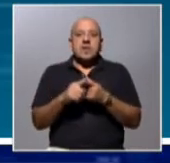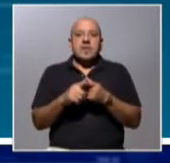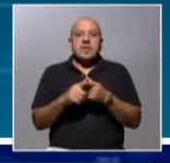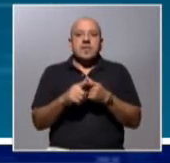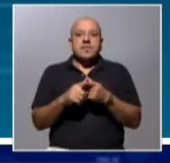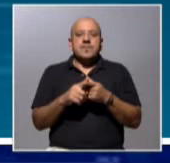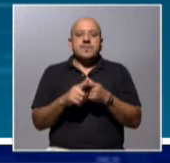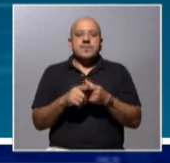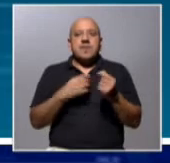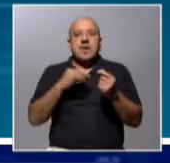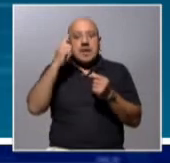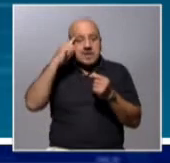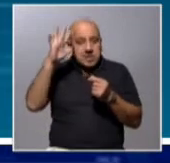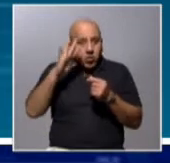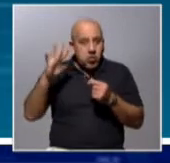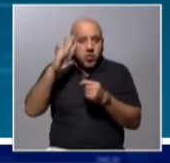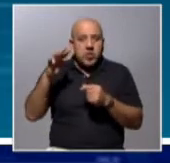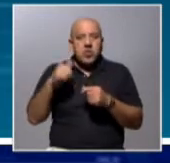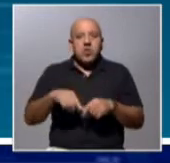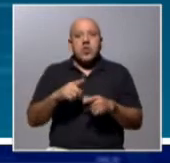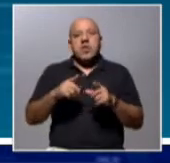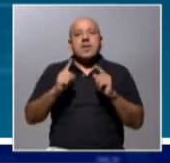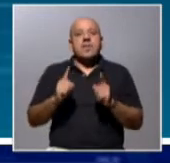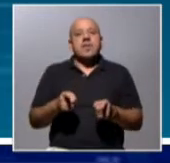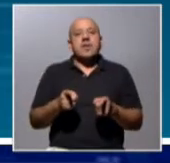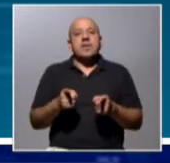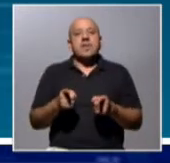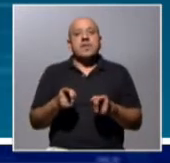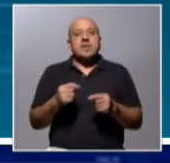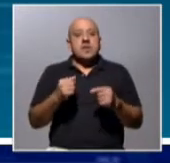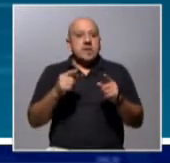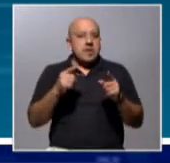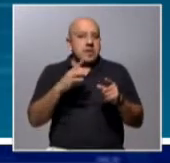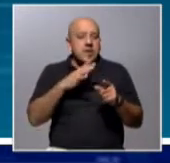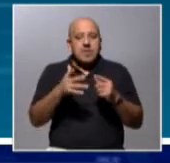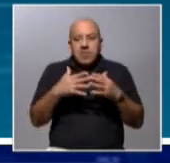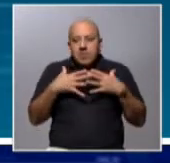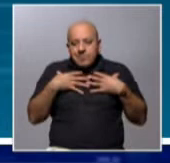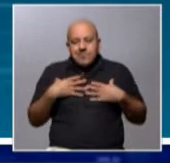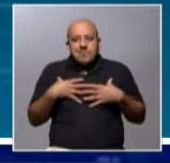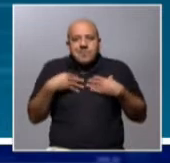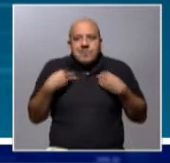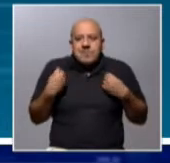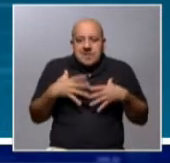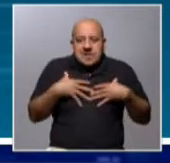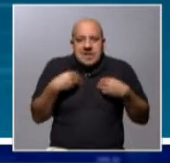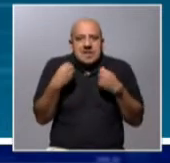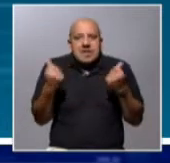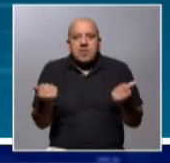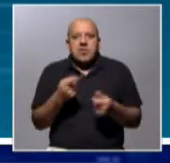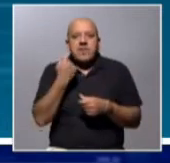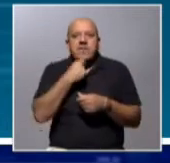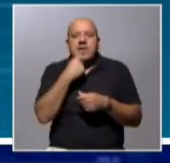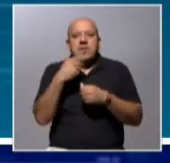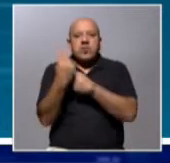tipo psicológico, que bueno, también los hace estar más vulnerables frente a esta situación. Las posibilidades